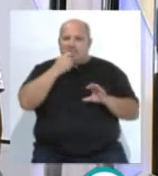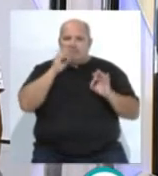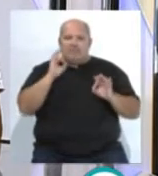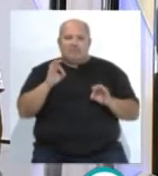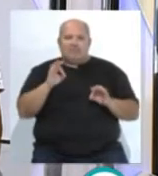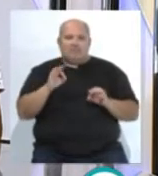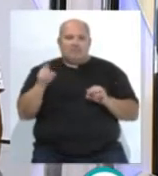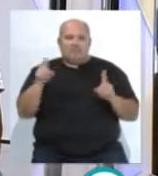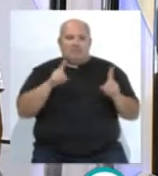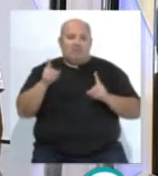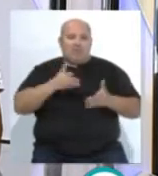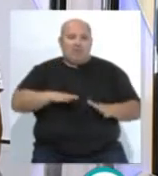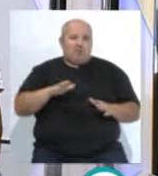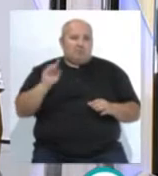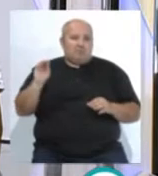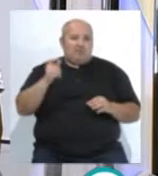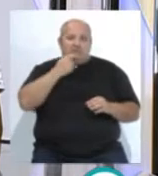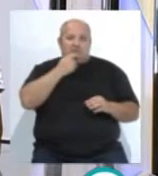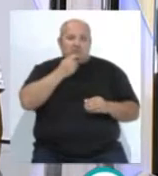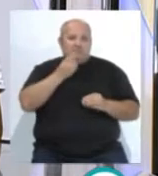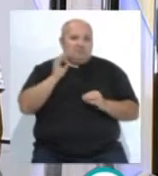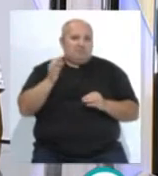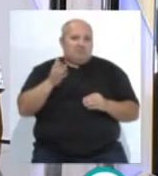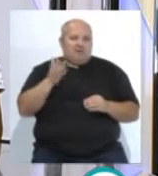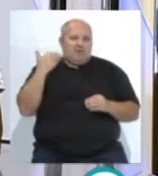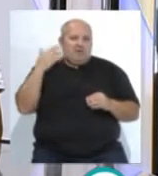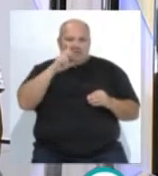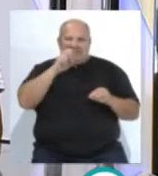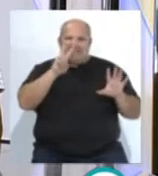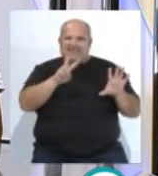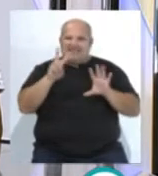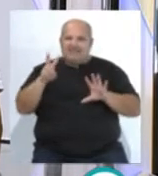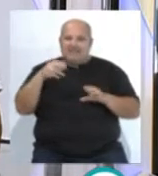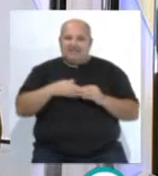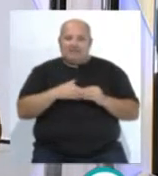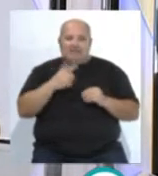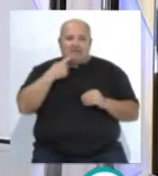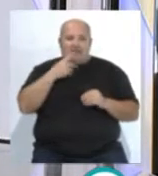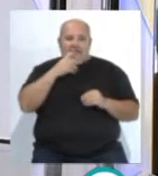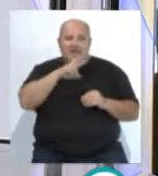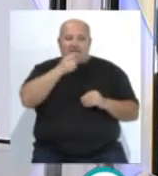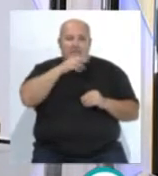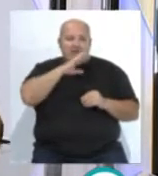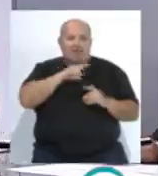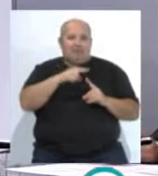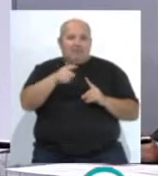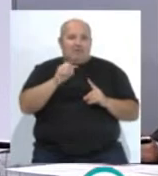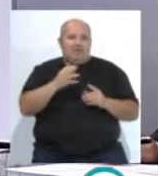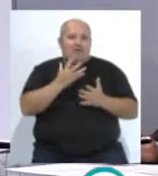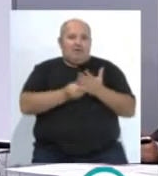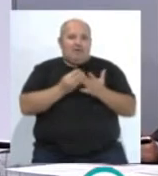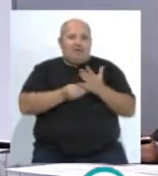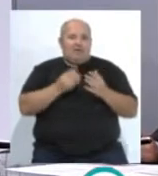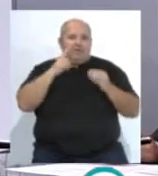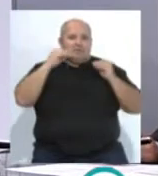pariente de aquel. Puede ser hijo de él. Puede ser. Desde luego, entonces, de tal palo de la silla. Sí, pero que cuando son errores flagrantes, no sé.